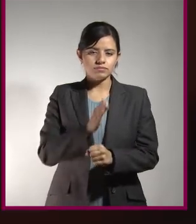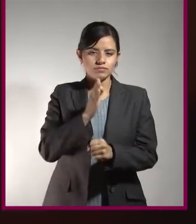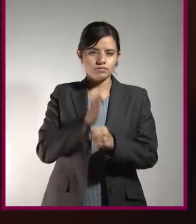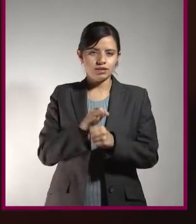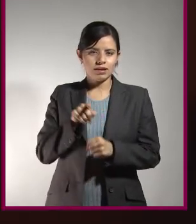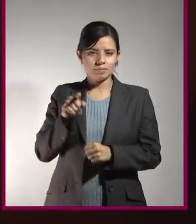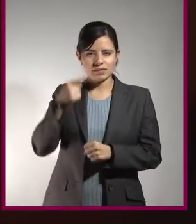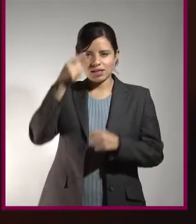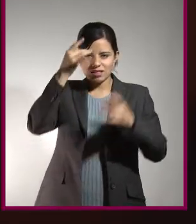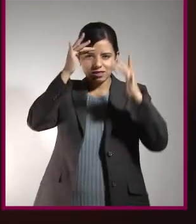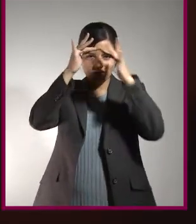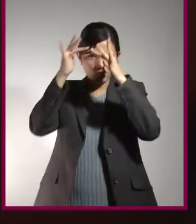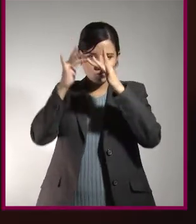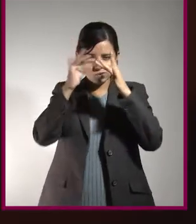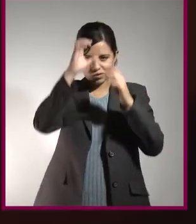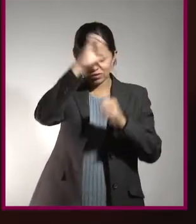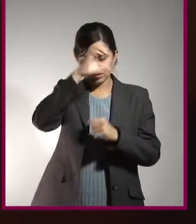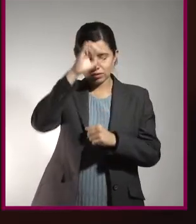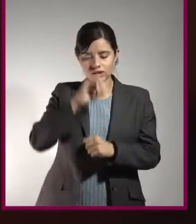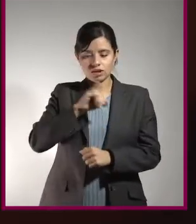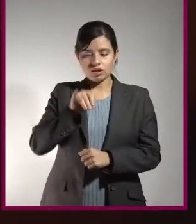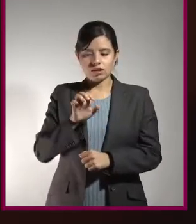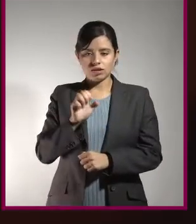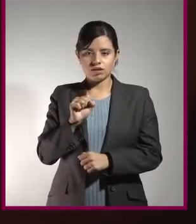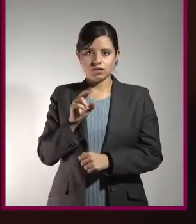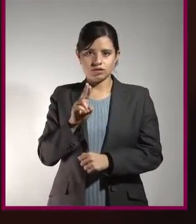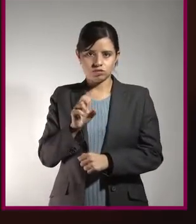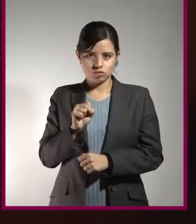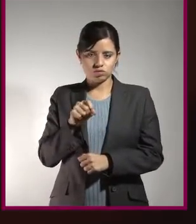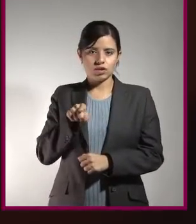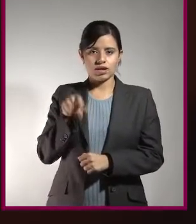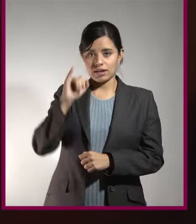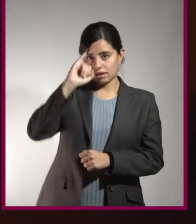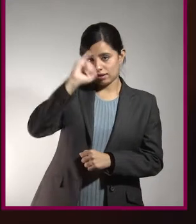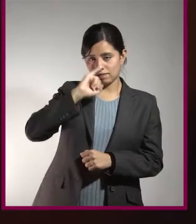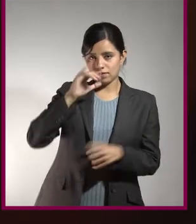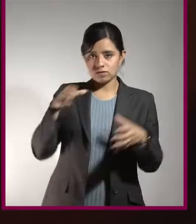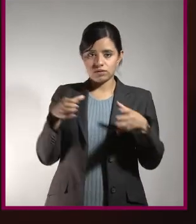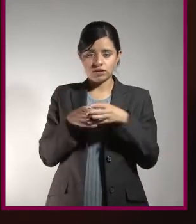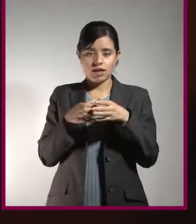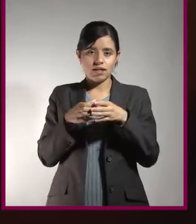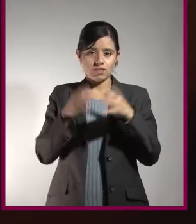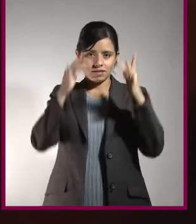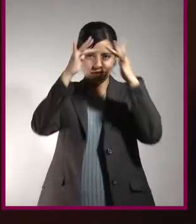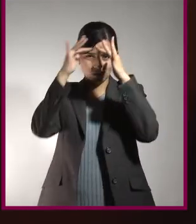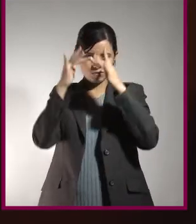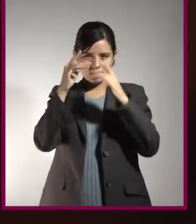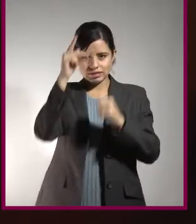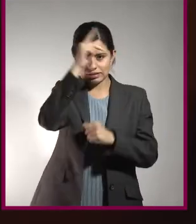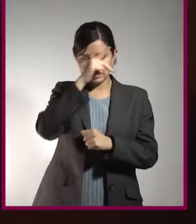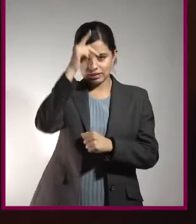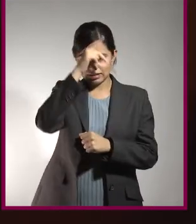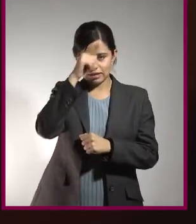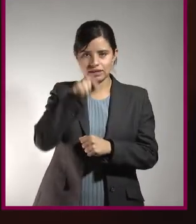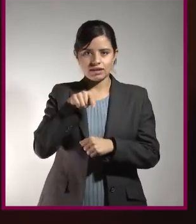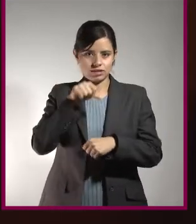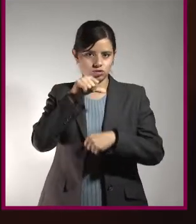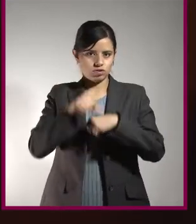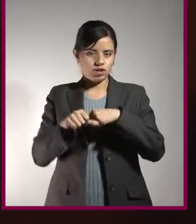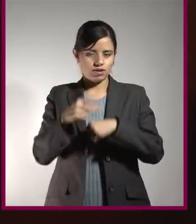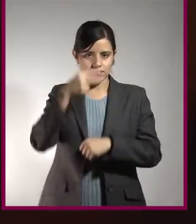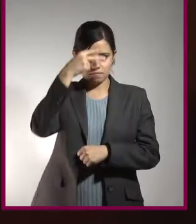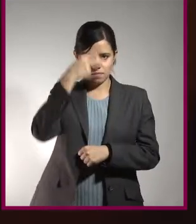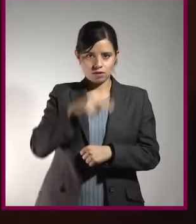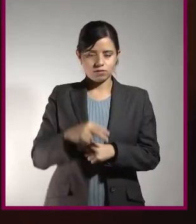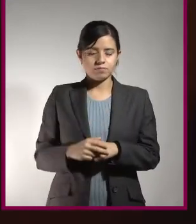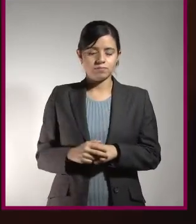Estamos con el neurólogo Jesús Ramírez Bermúdez, jefe de la Unidad de Neuropsiquiatría del Instituto Nacional de Neurología y Neurocirugía de